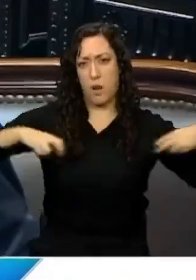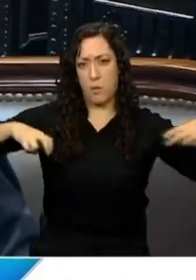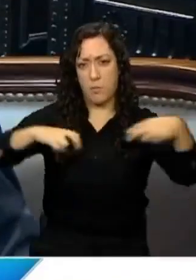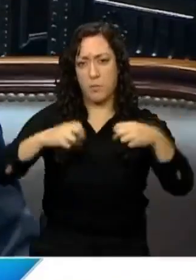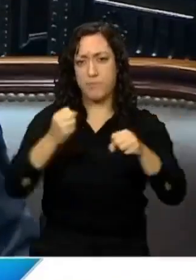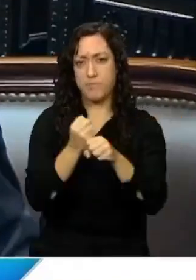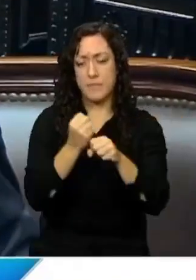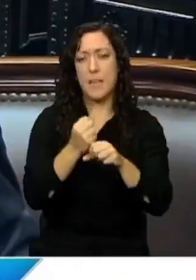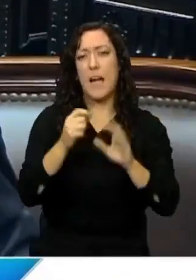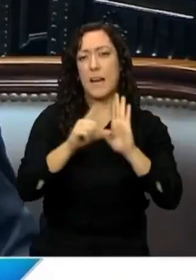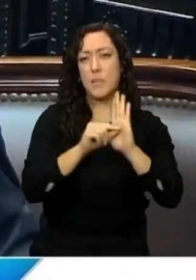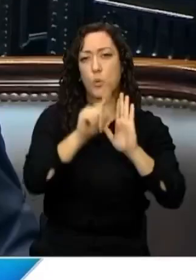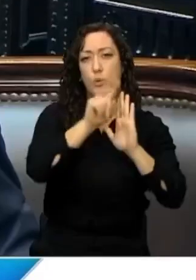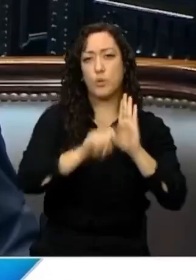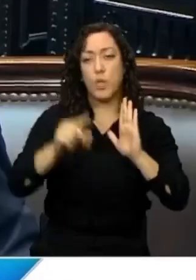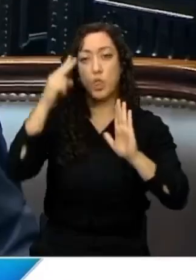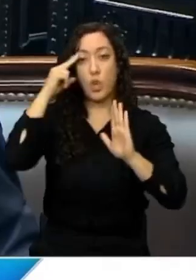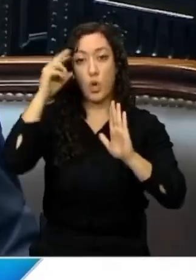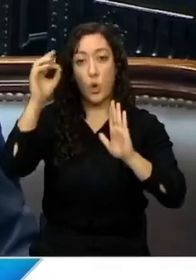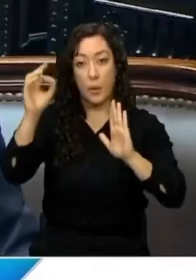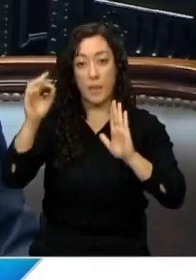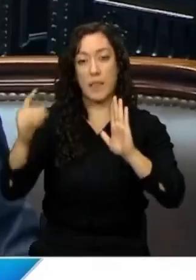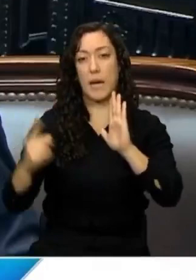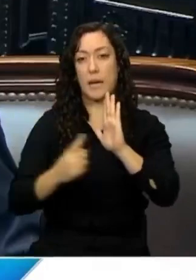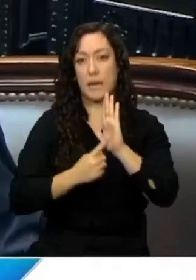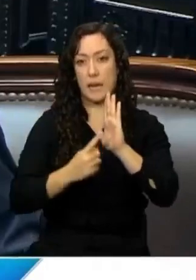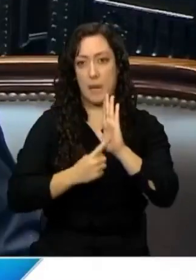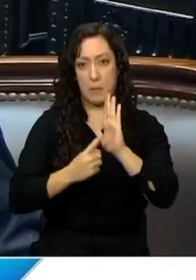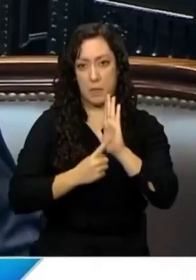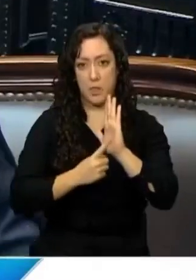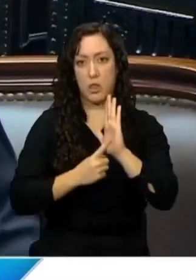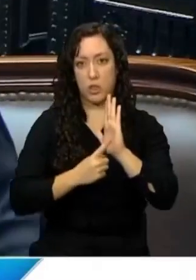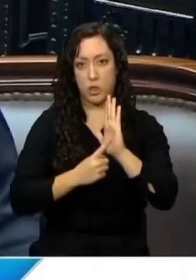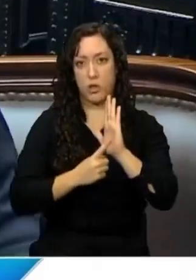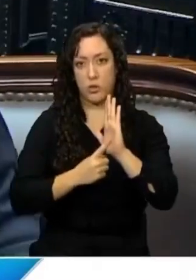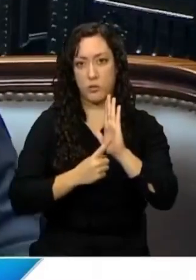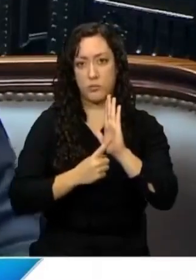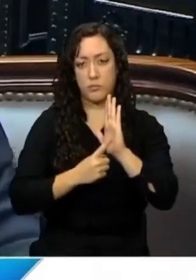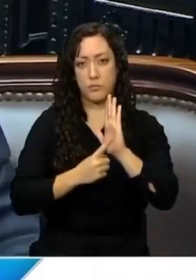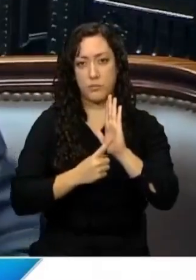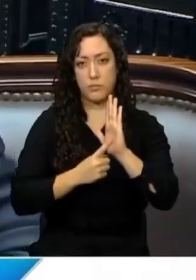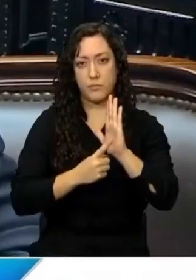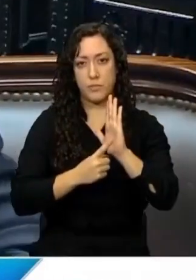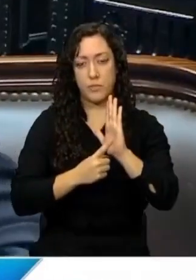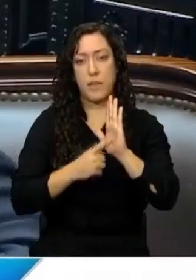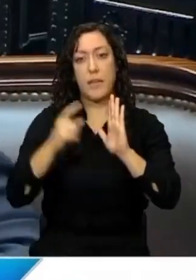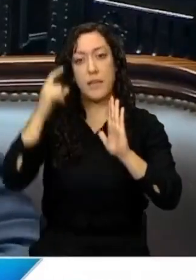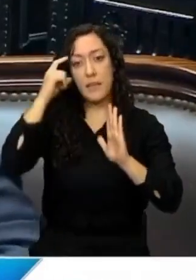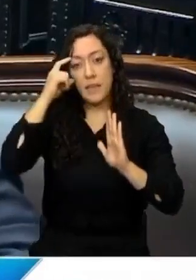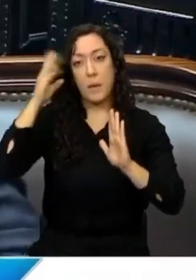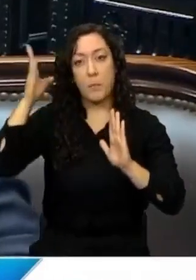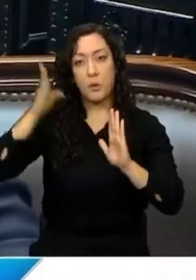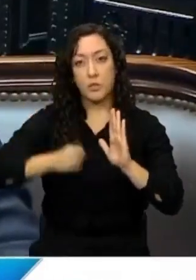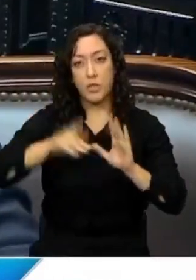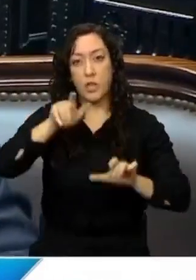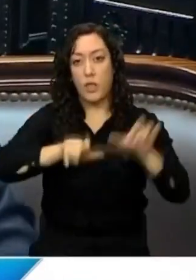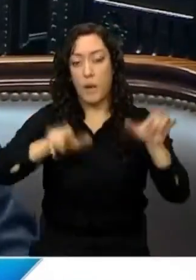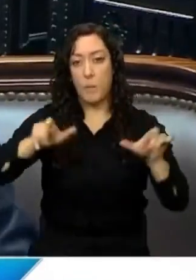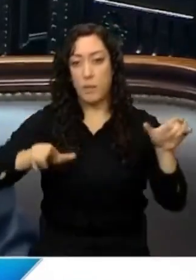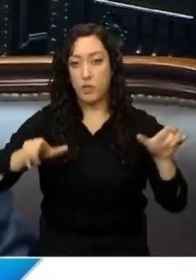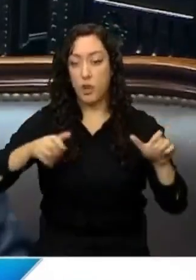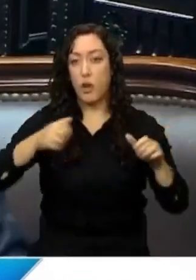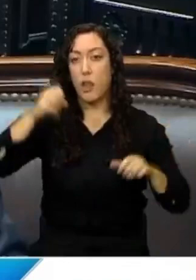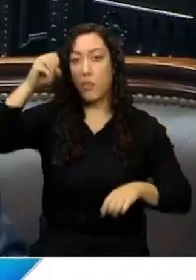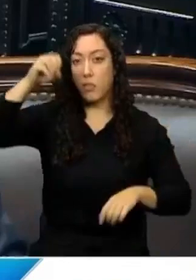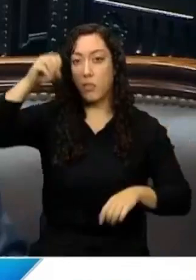artículo 190 del reglamento con el 10% de los miembros